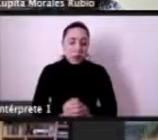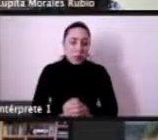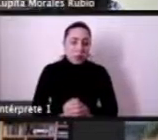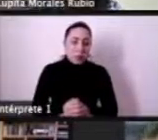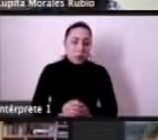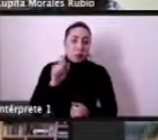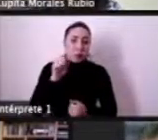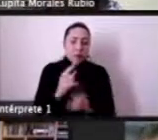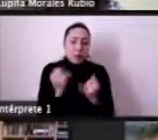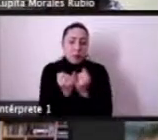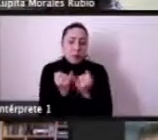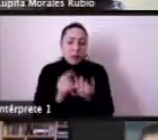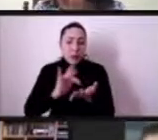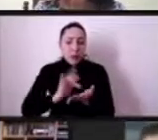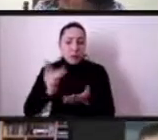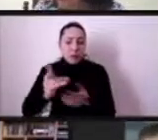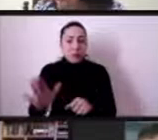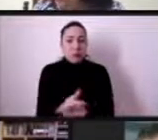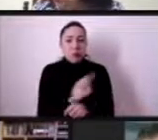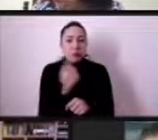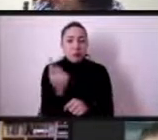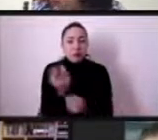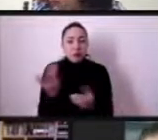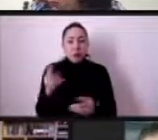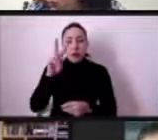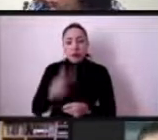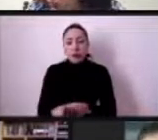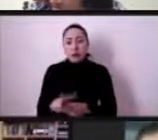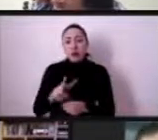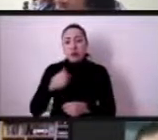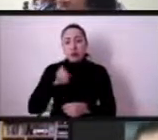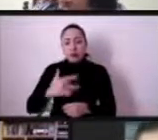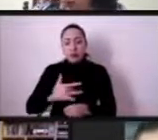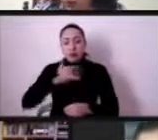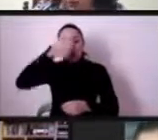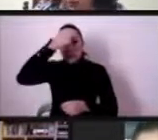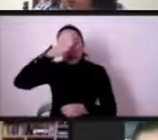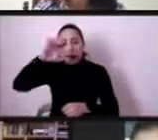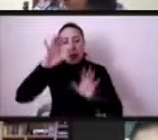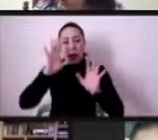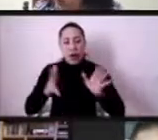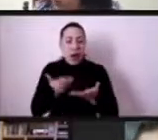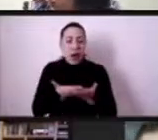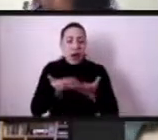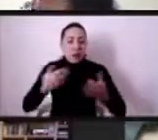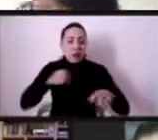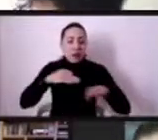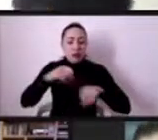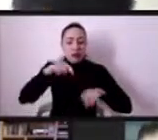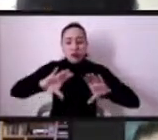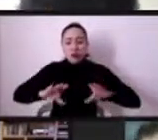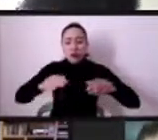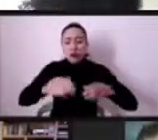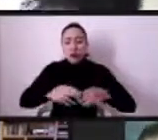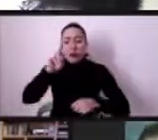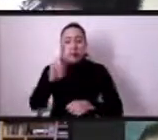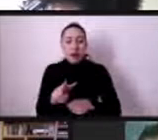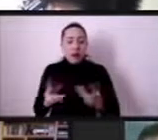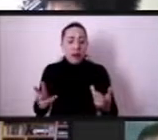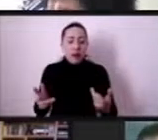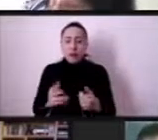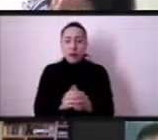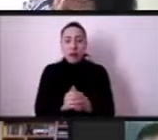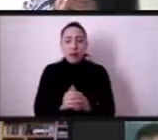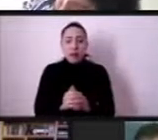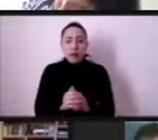el aprendizaje que me ha dejado, porque sin duda alguna, nunca una persona que así se